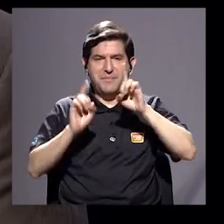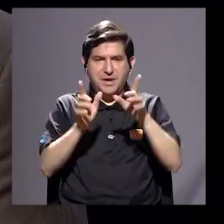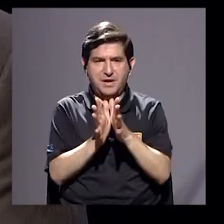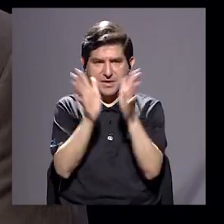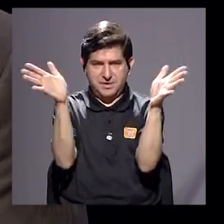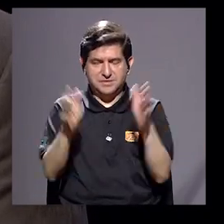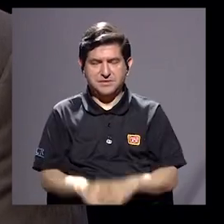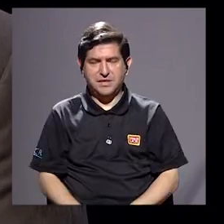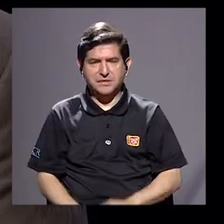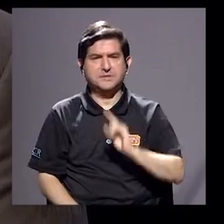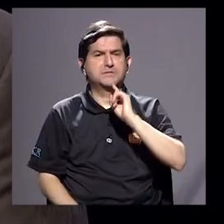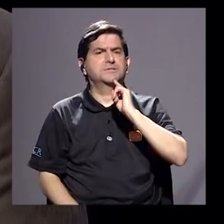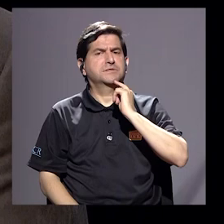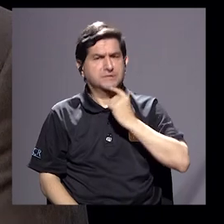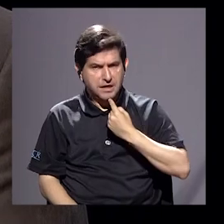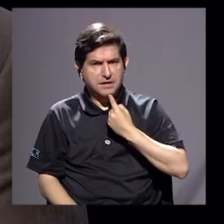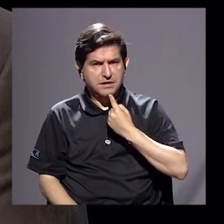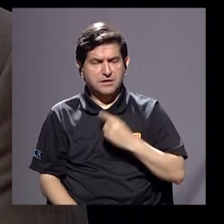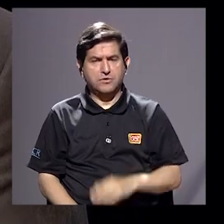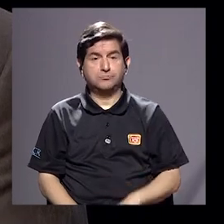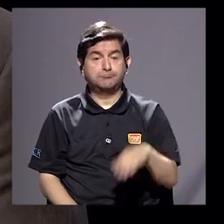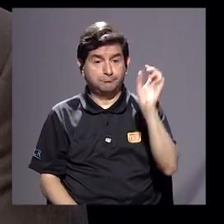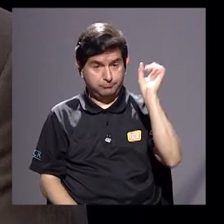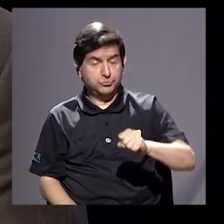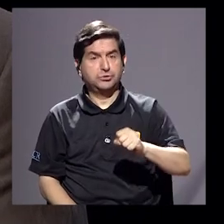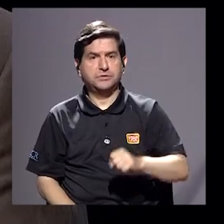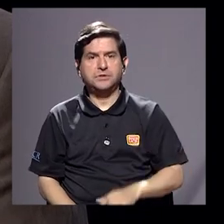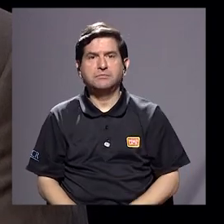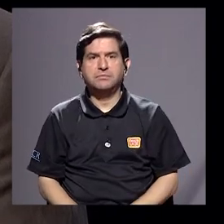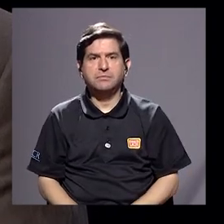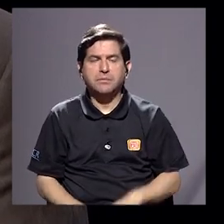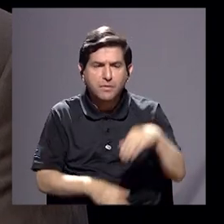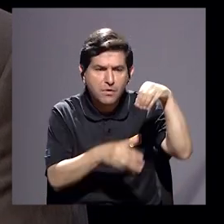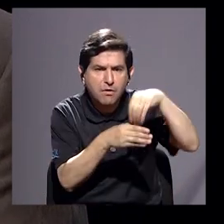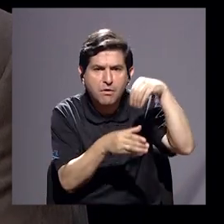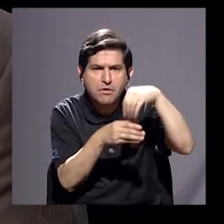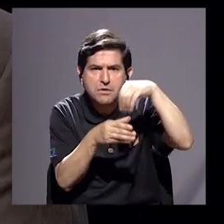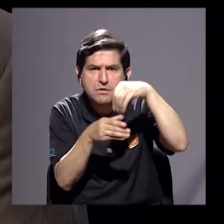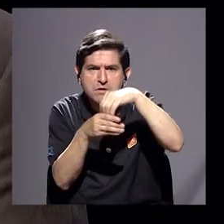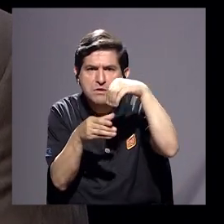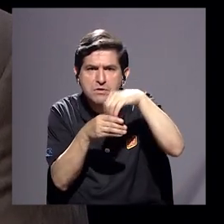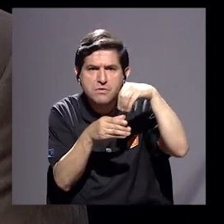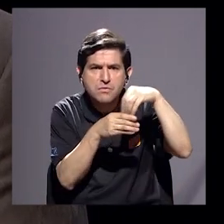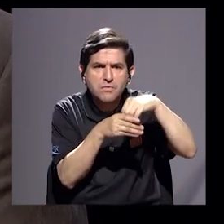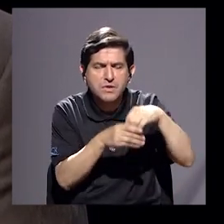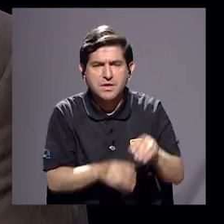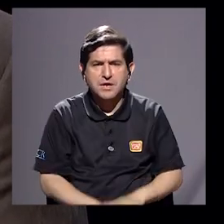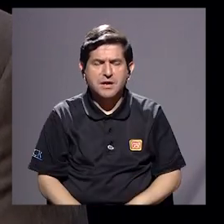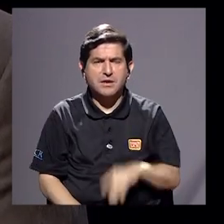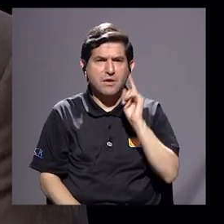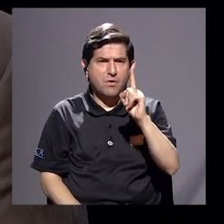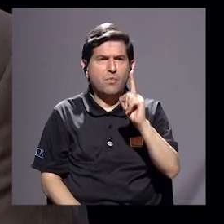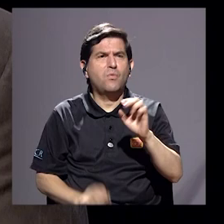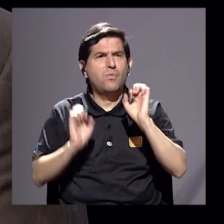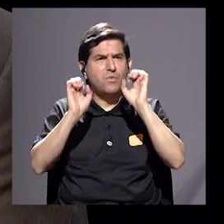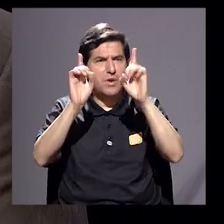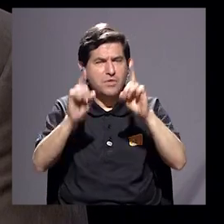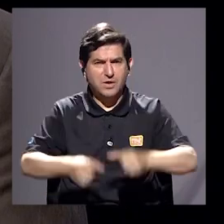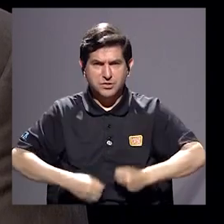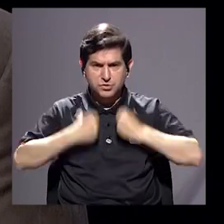público la tomen en serio porque si efectivamente que hay que aportar y apostar por una educación